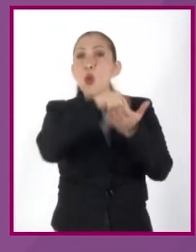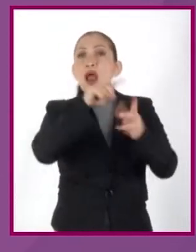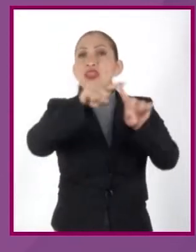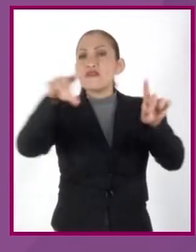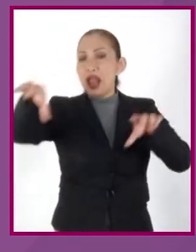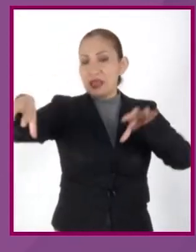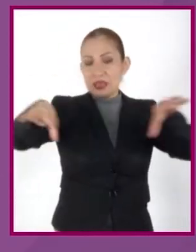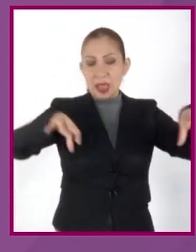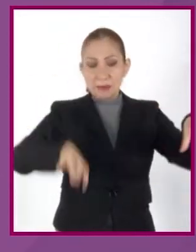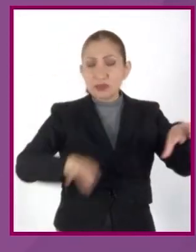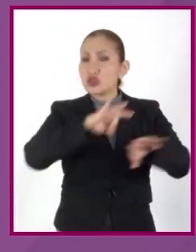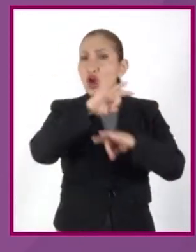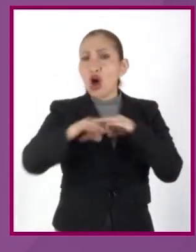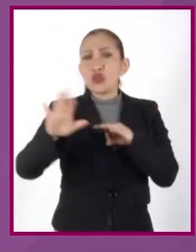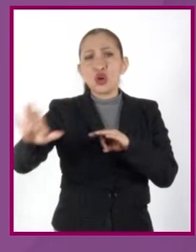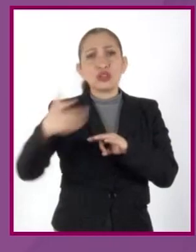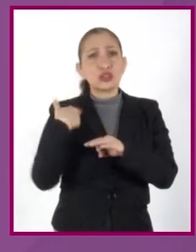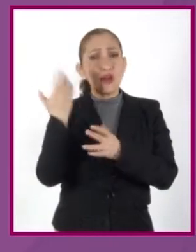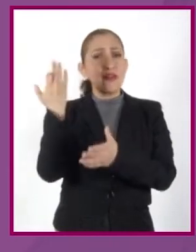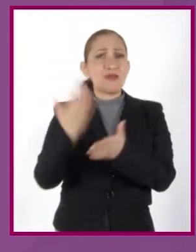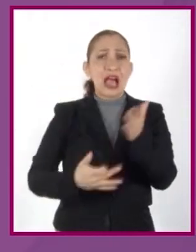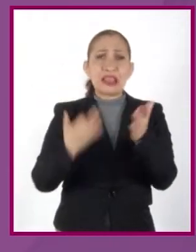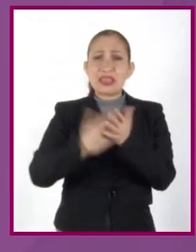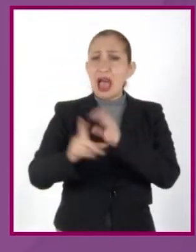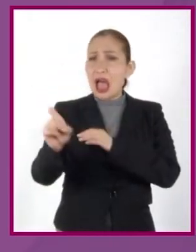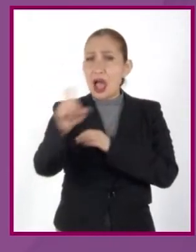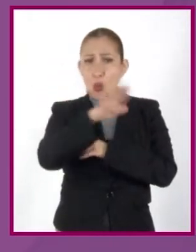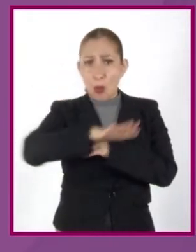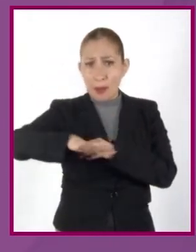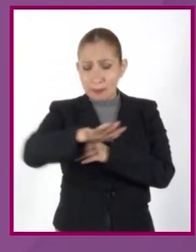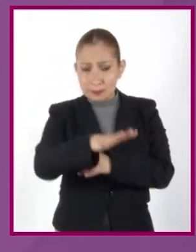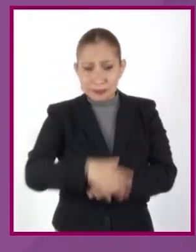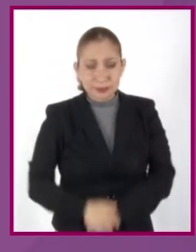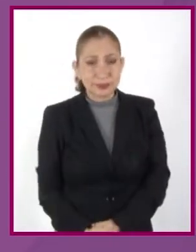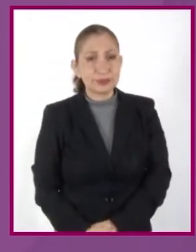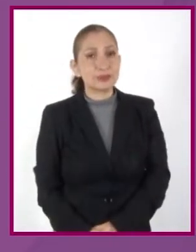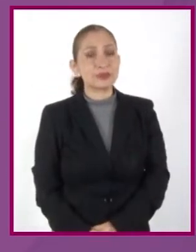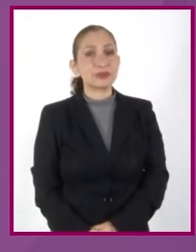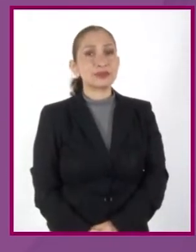distintos, todos con grandes carencias de agua.